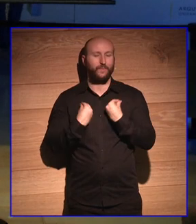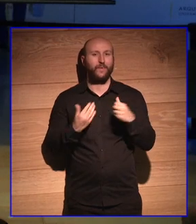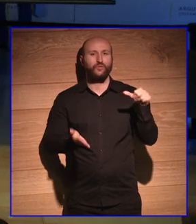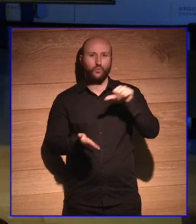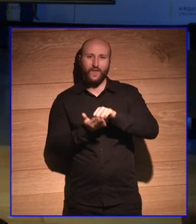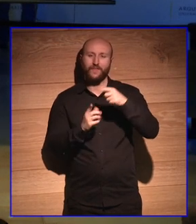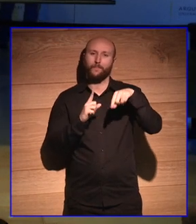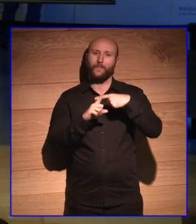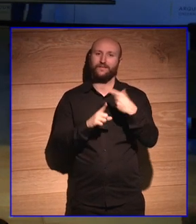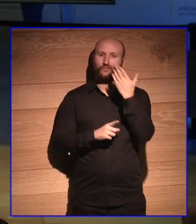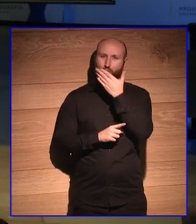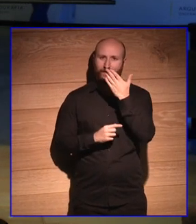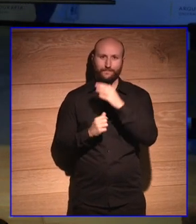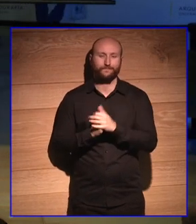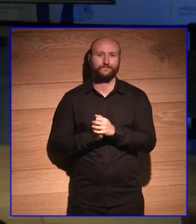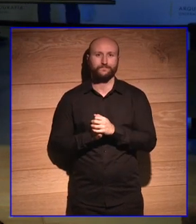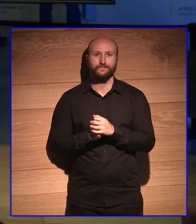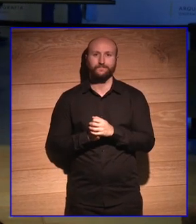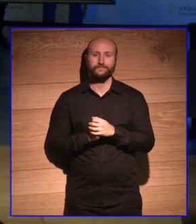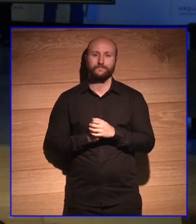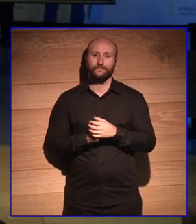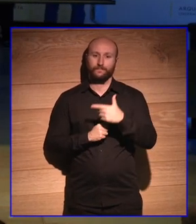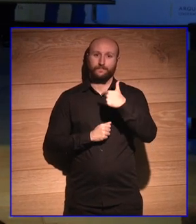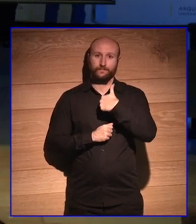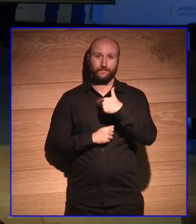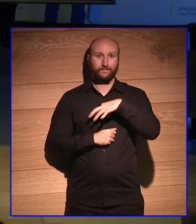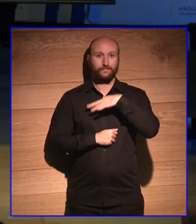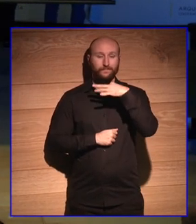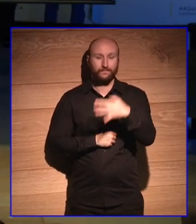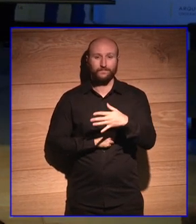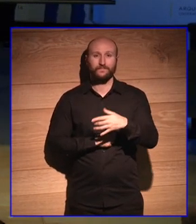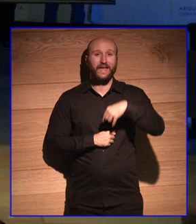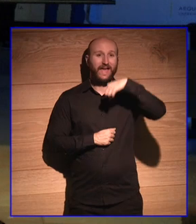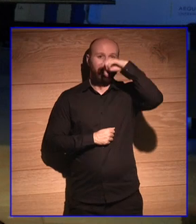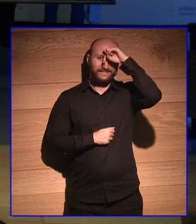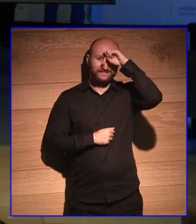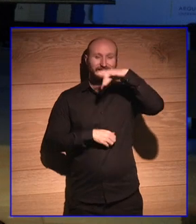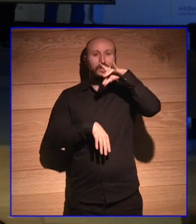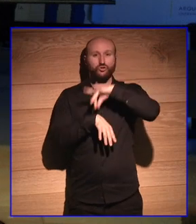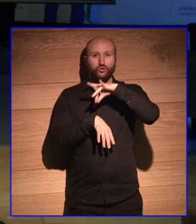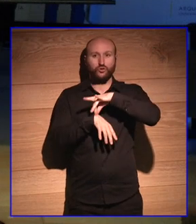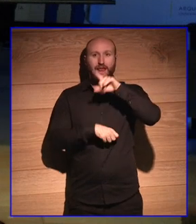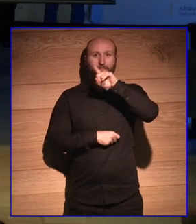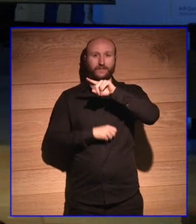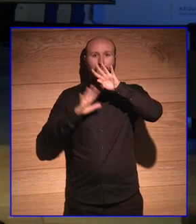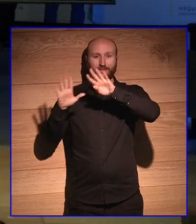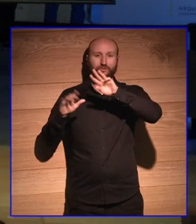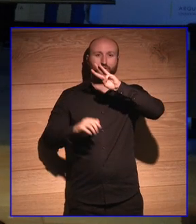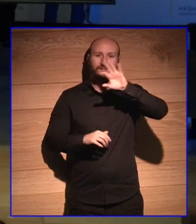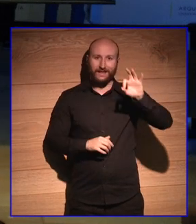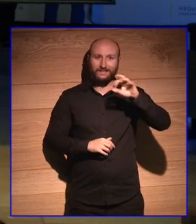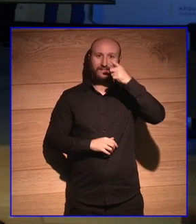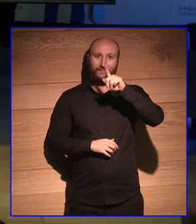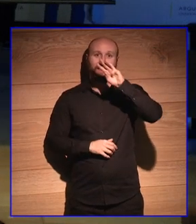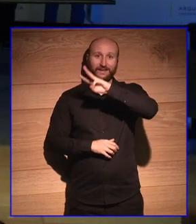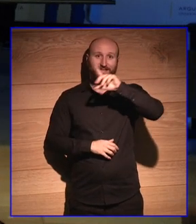escuela en este sentido he podido documentar en mi tesis doctoral que durante el curso académico 1930-1931